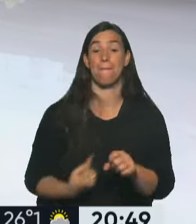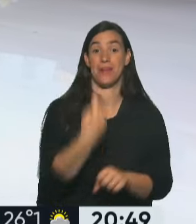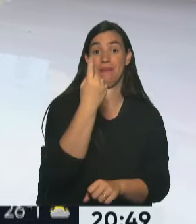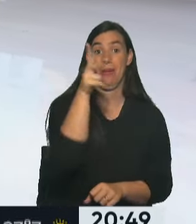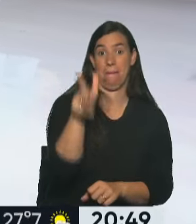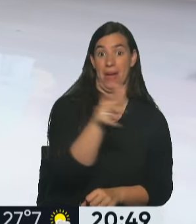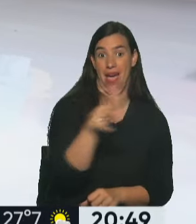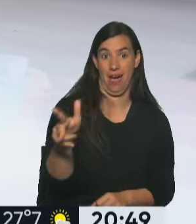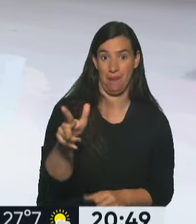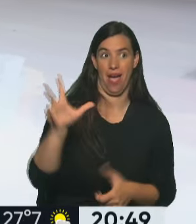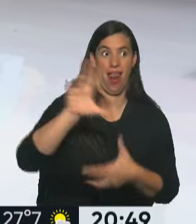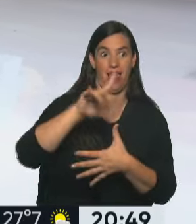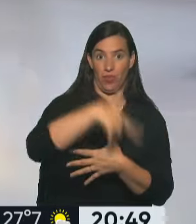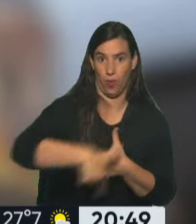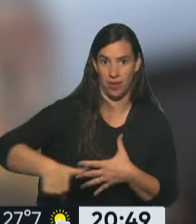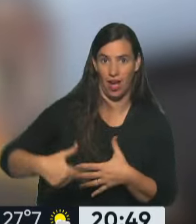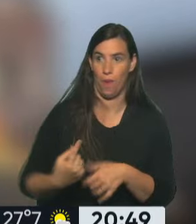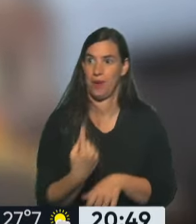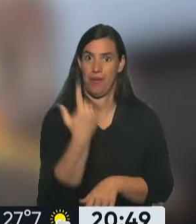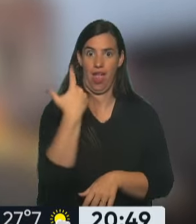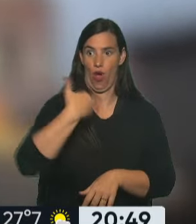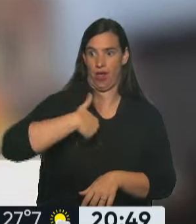argentino. Este informe.